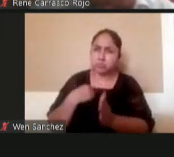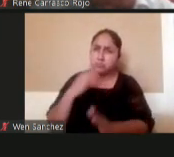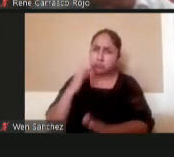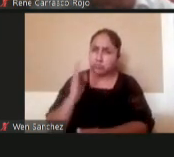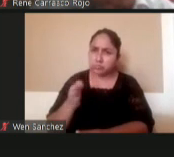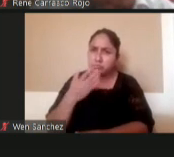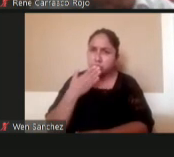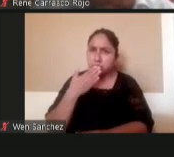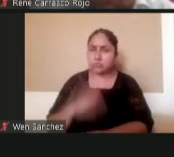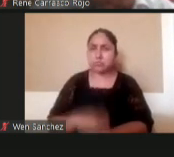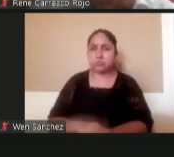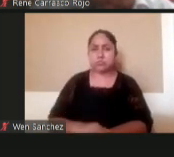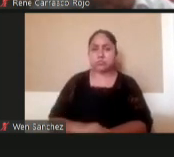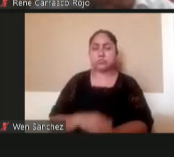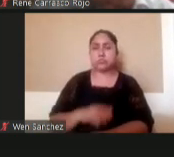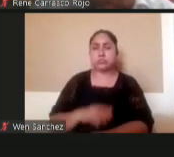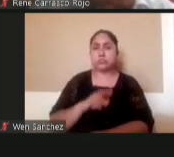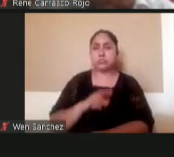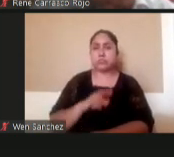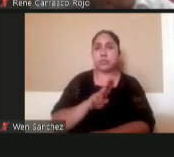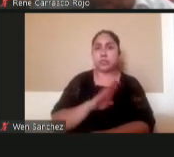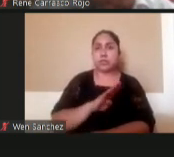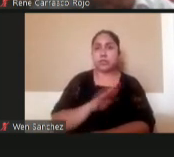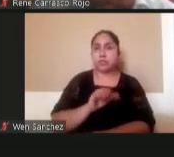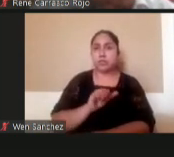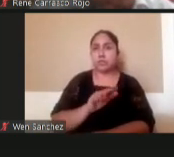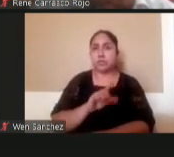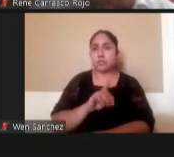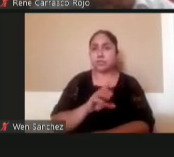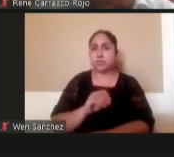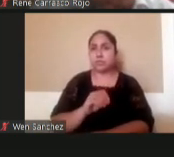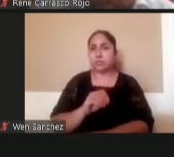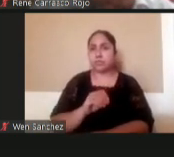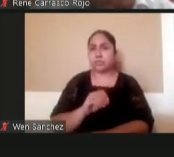escuchamos. Retiro mi participación, presidente.